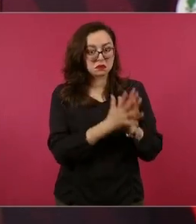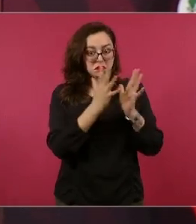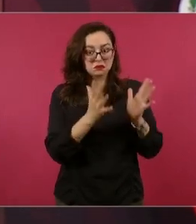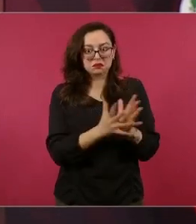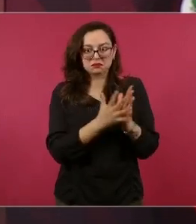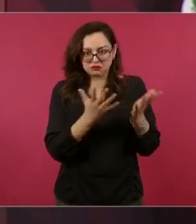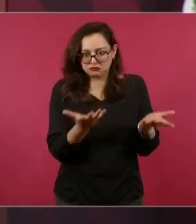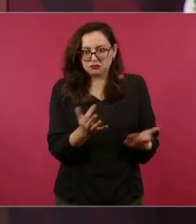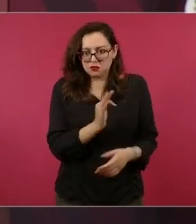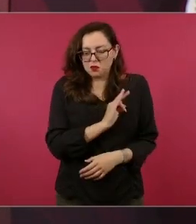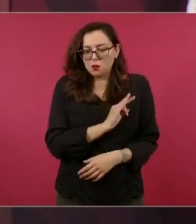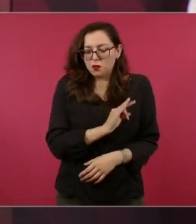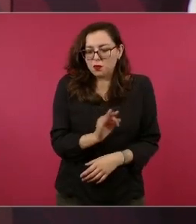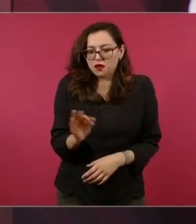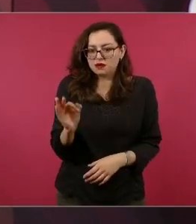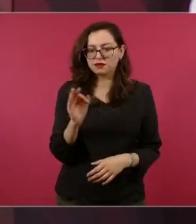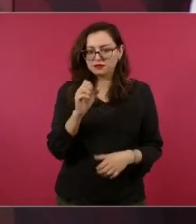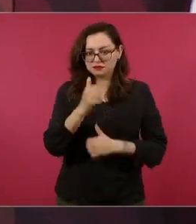ciudadanos